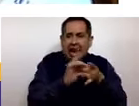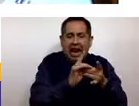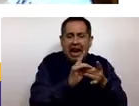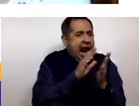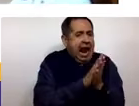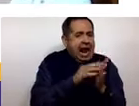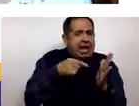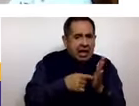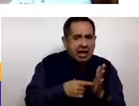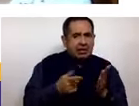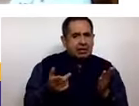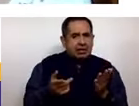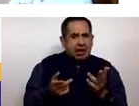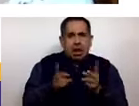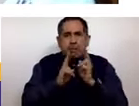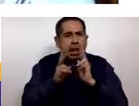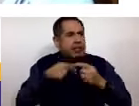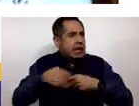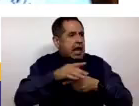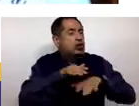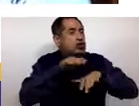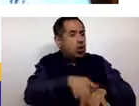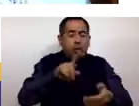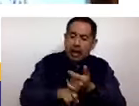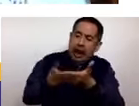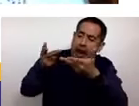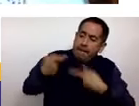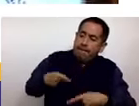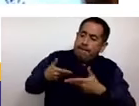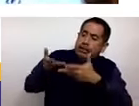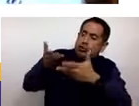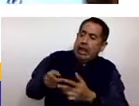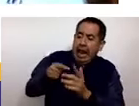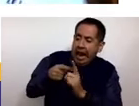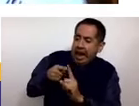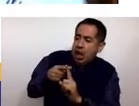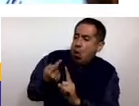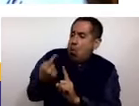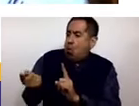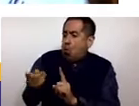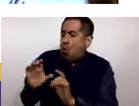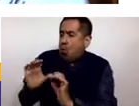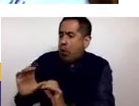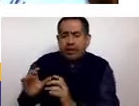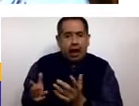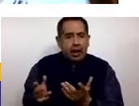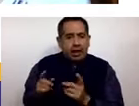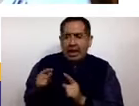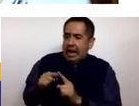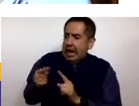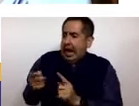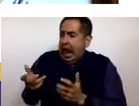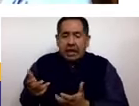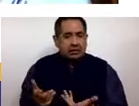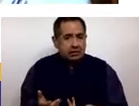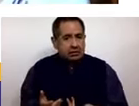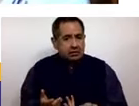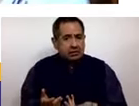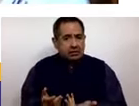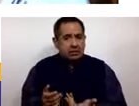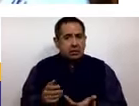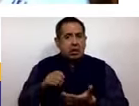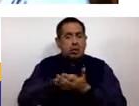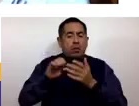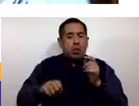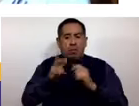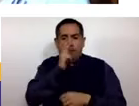parte de nuestras conversaciones públicas, porque es que si no, luego, pues ahí se pierden muchísimas cosas, ¿no? Creo que, por ejemplo, trabajar por los